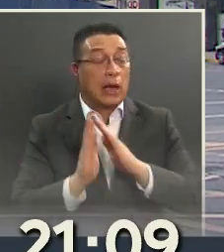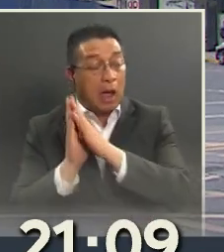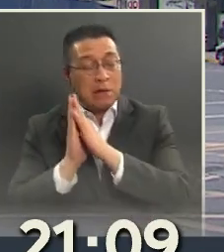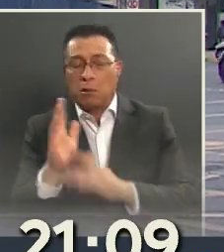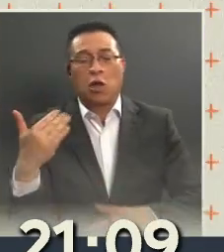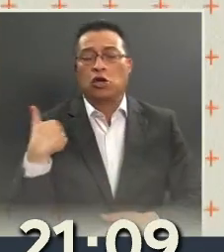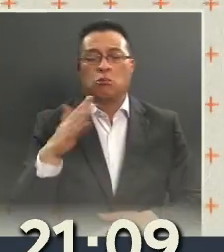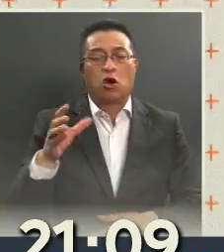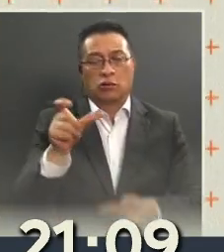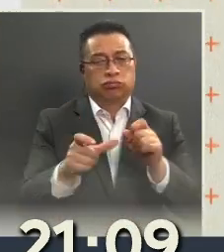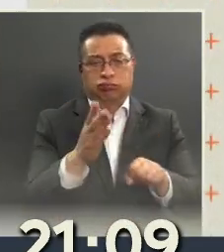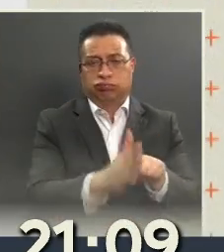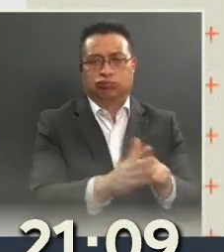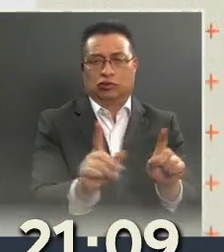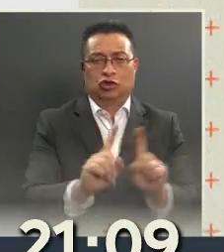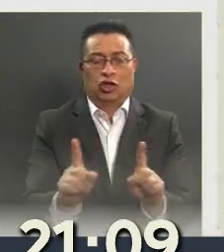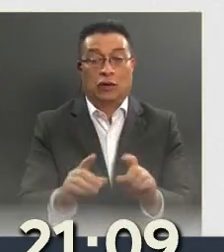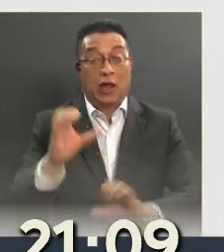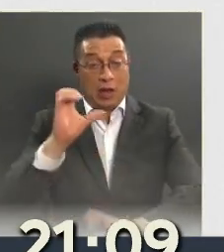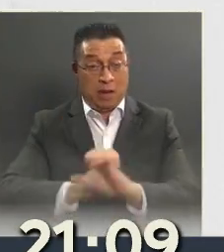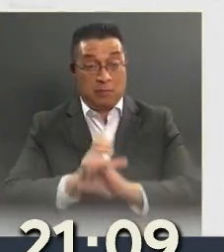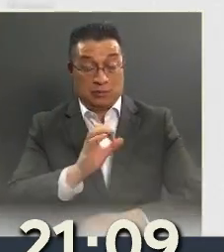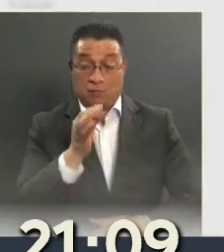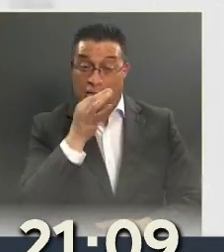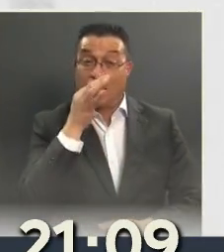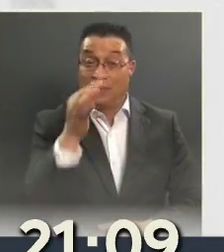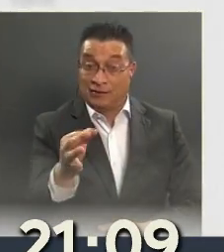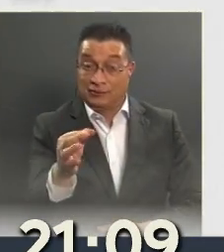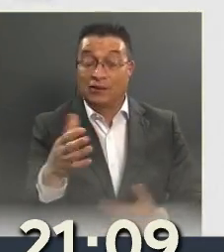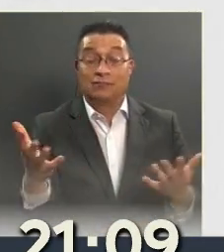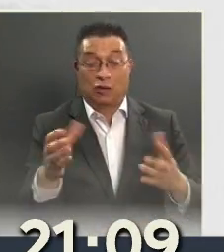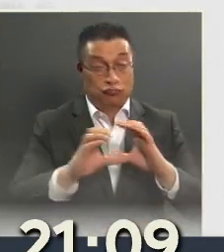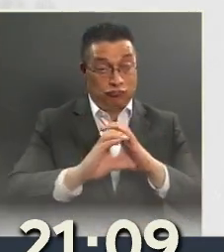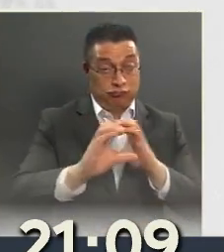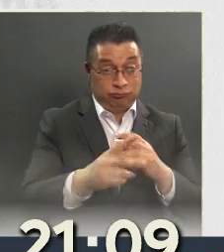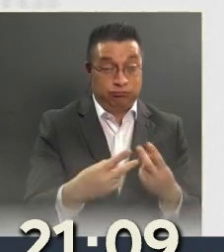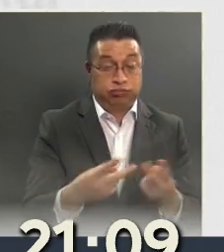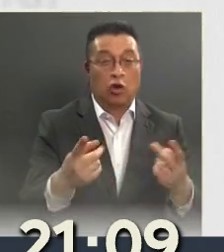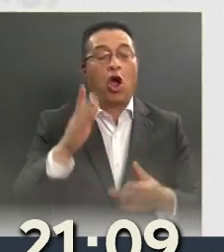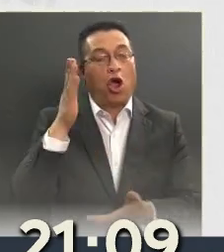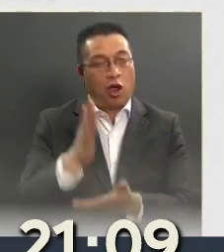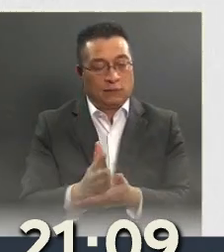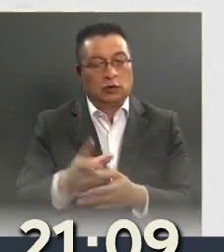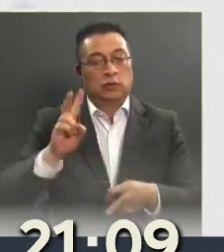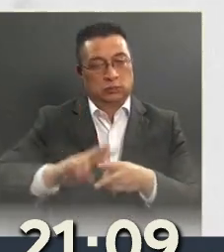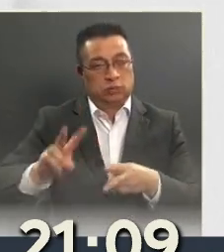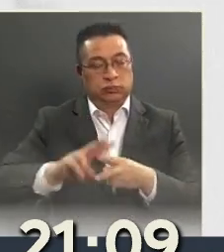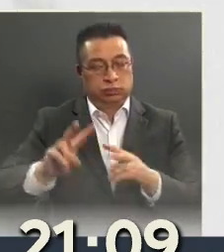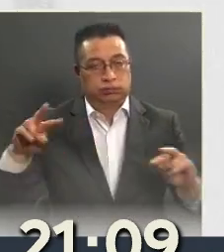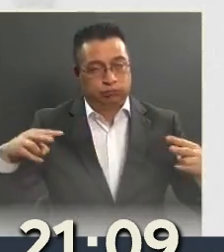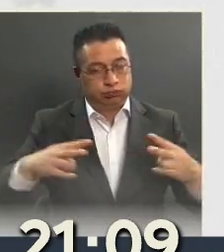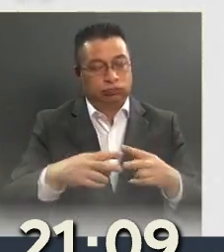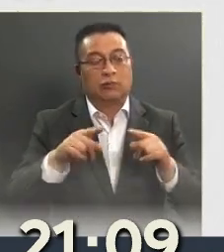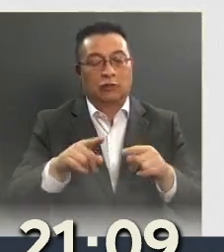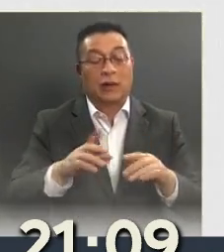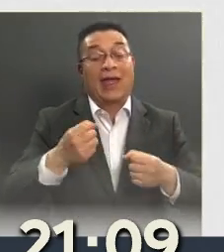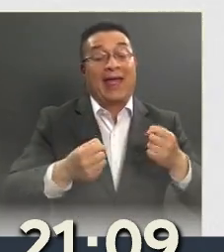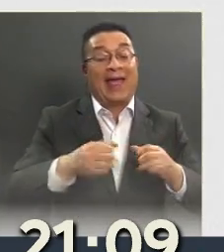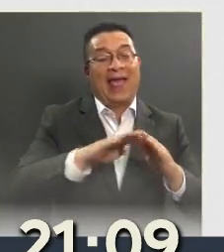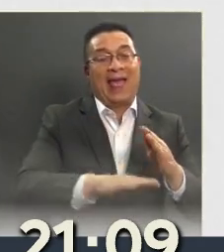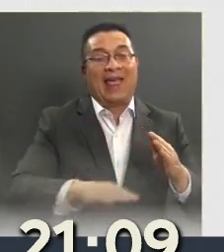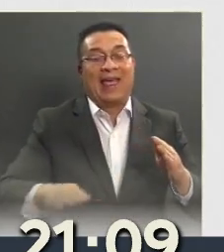totales. Mientras que la empresa afirmó mediante un comunicado que está obligada a realizar las obras de mitigación que no involucran estacionamientos, sino que